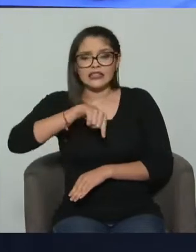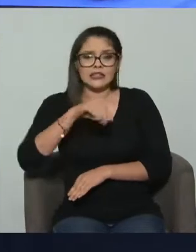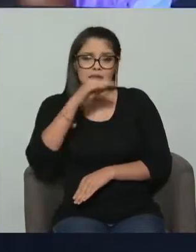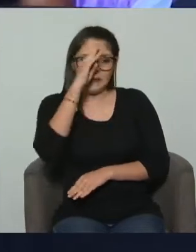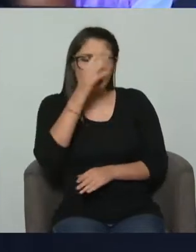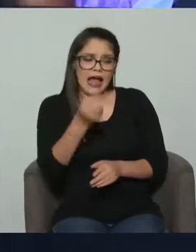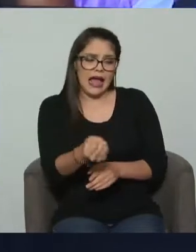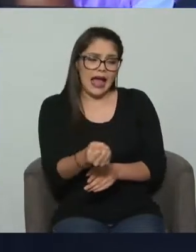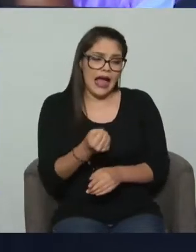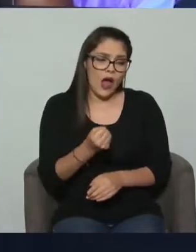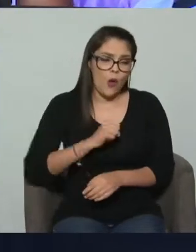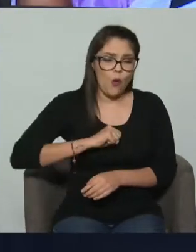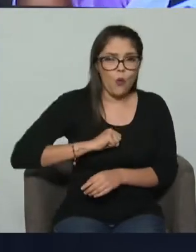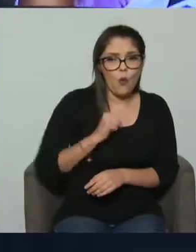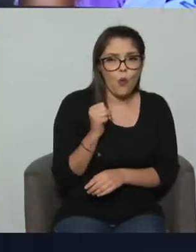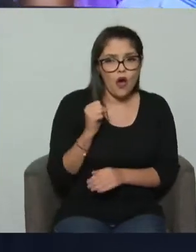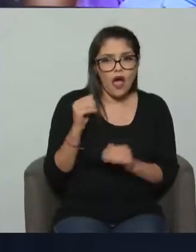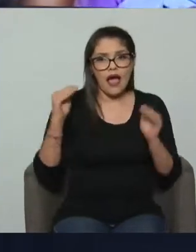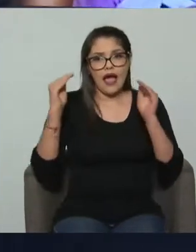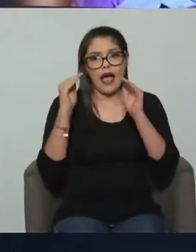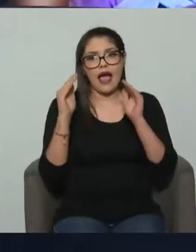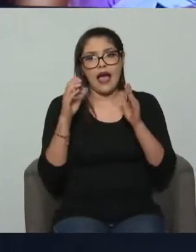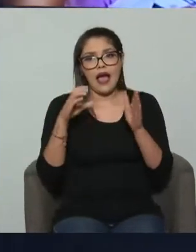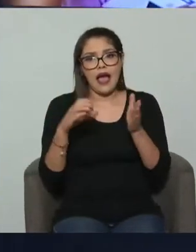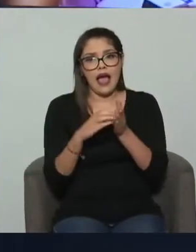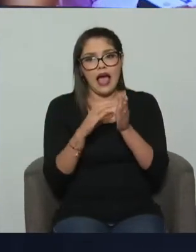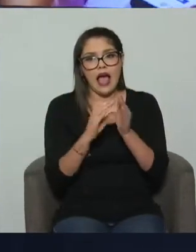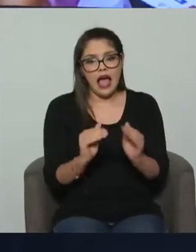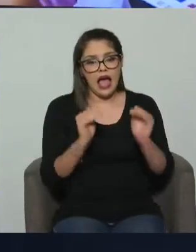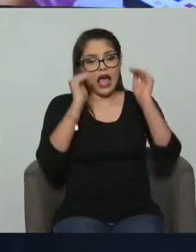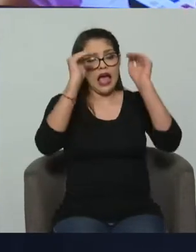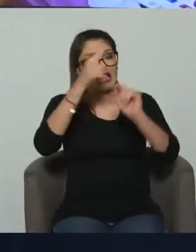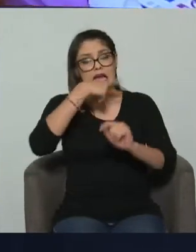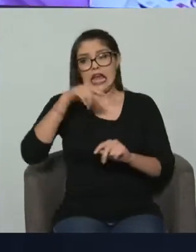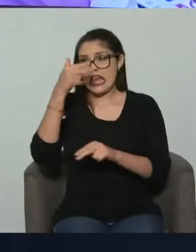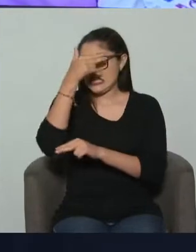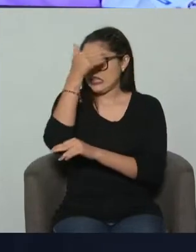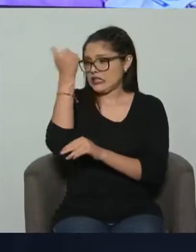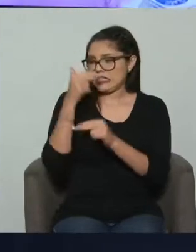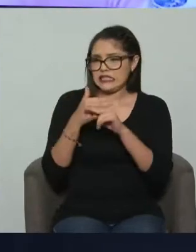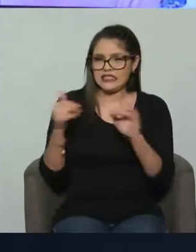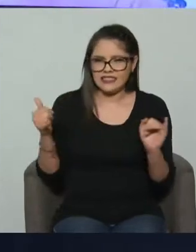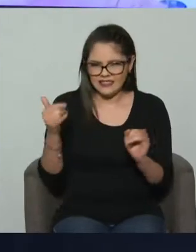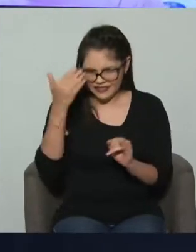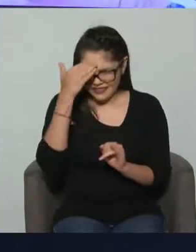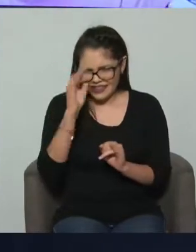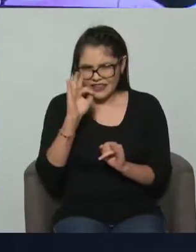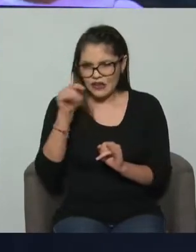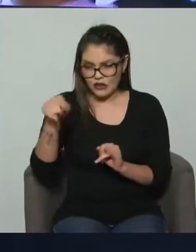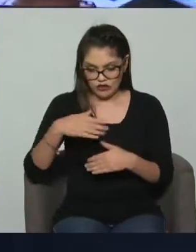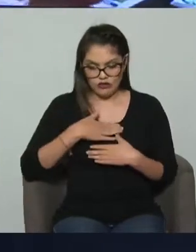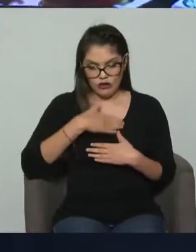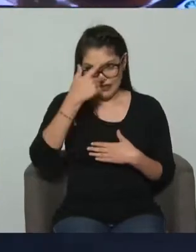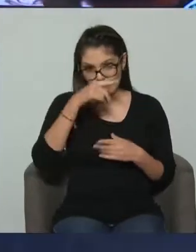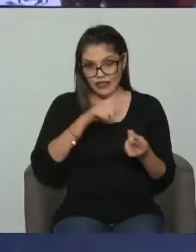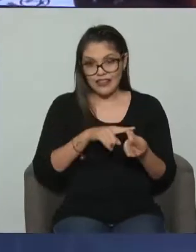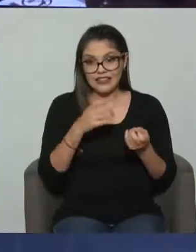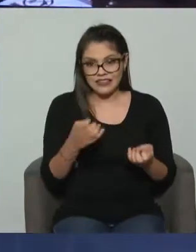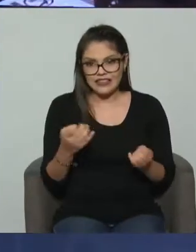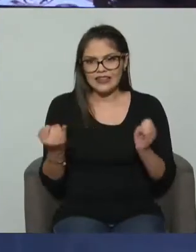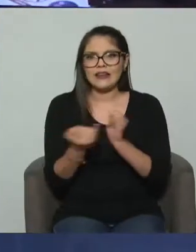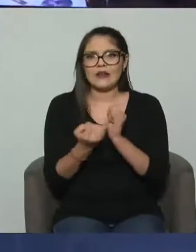que a veces como padres, como adultos, como abuelos, como tíos, como profesores,